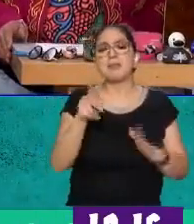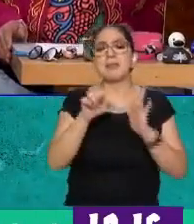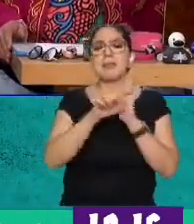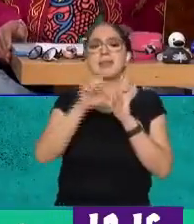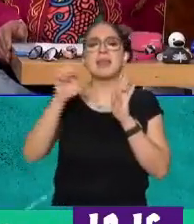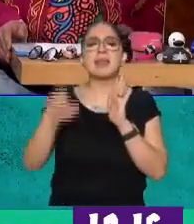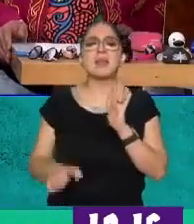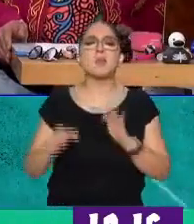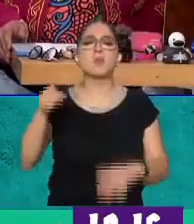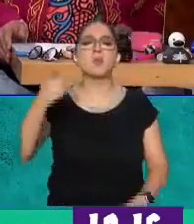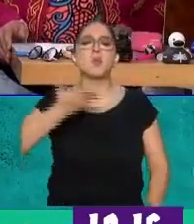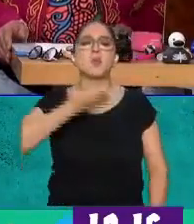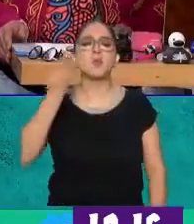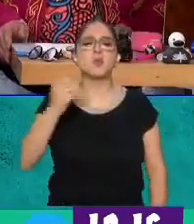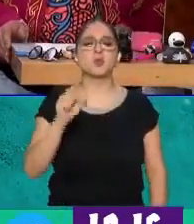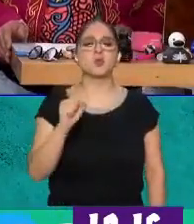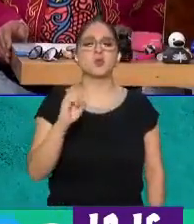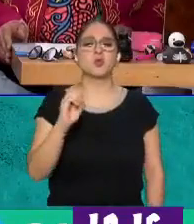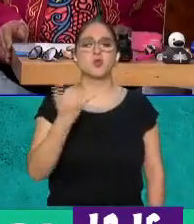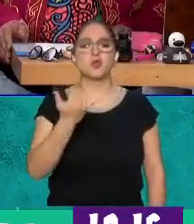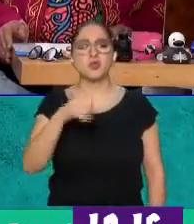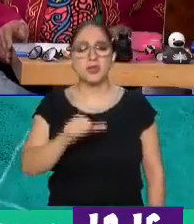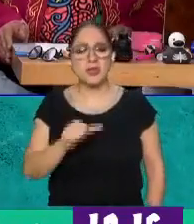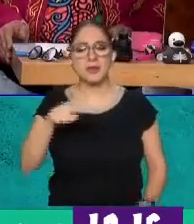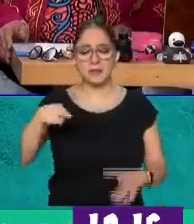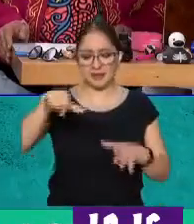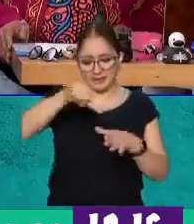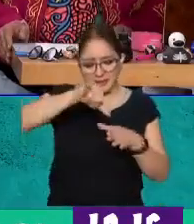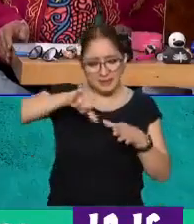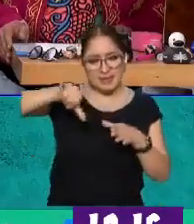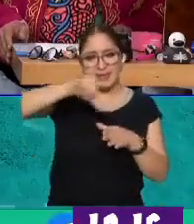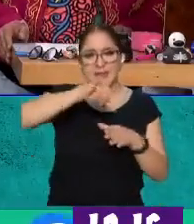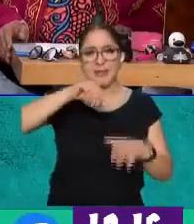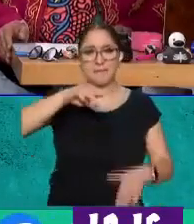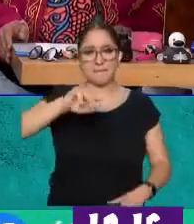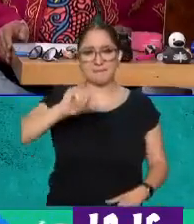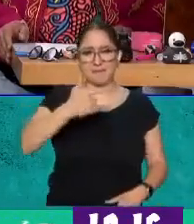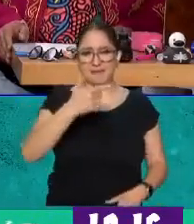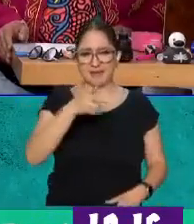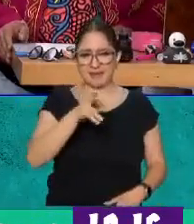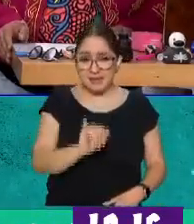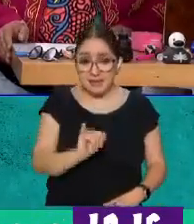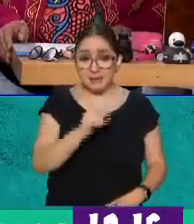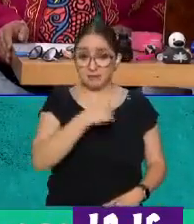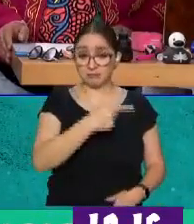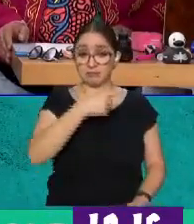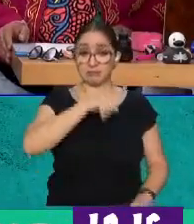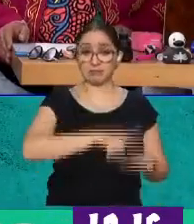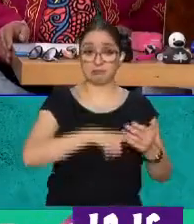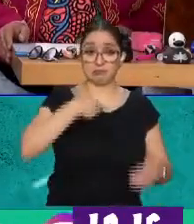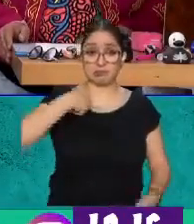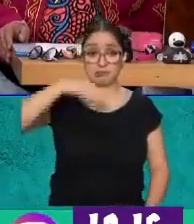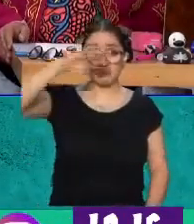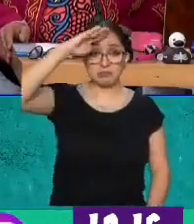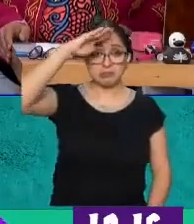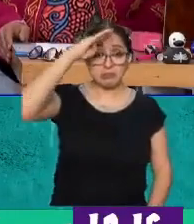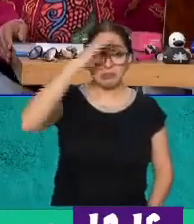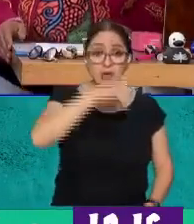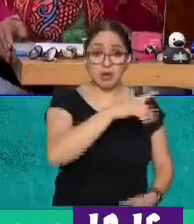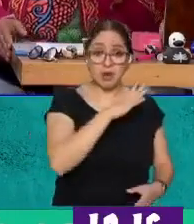la soya, la salsa, Maggi, esas sí contienen un chorro de sodio,